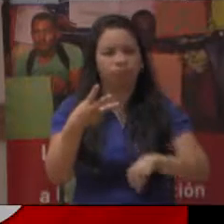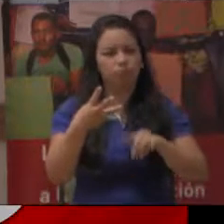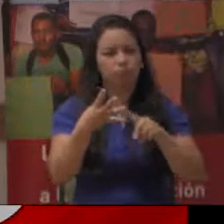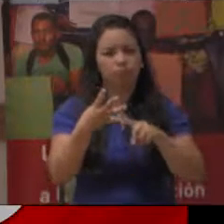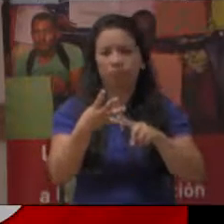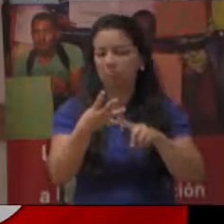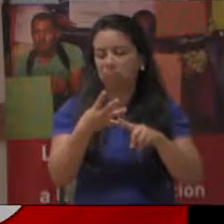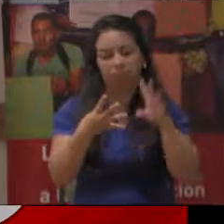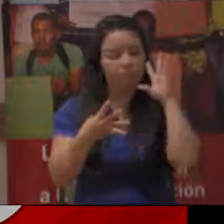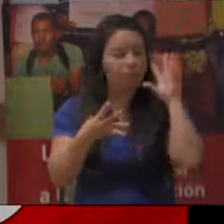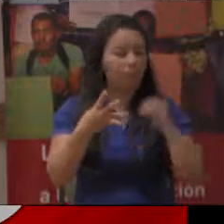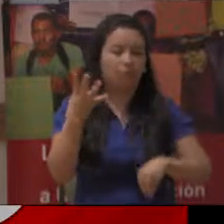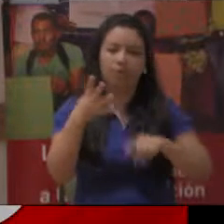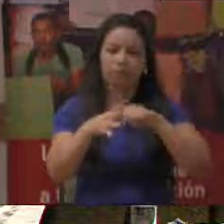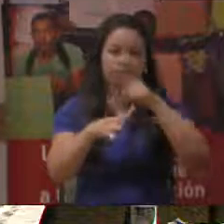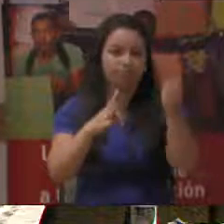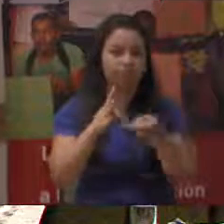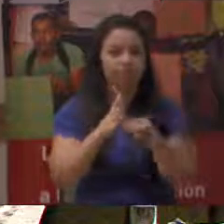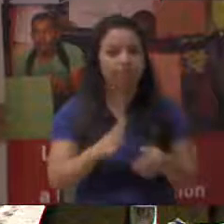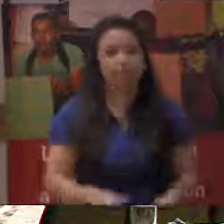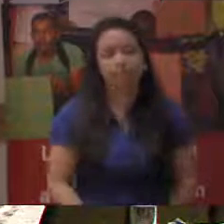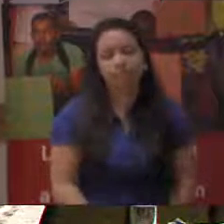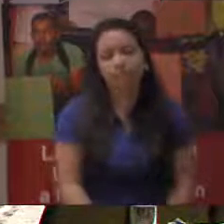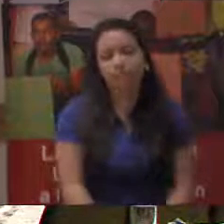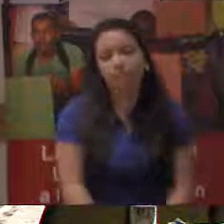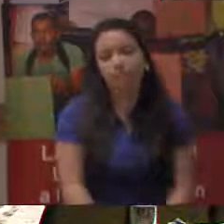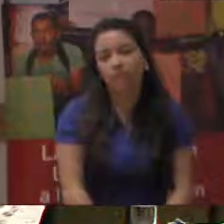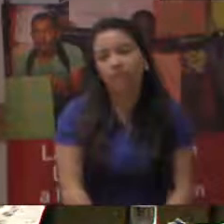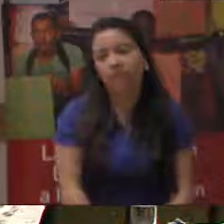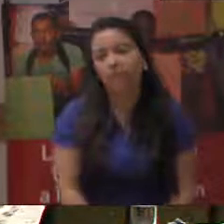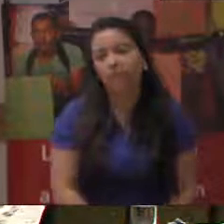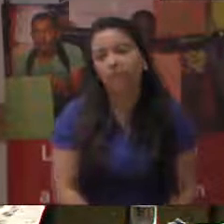D, totalmente en desacuerdo.